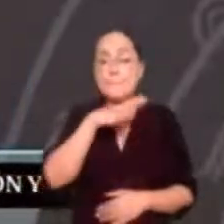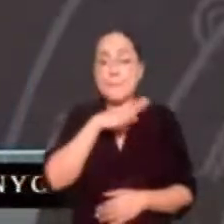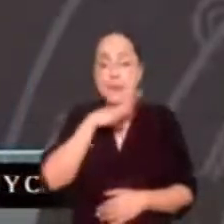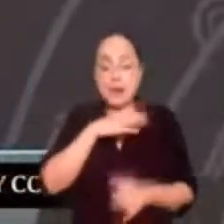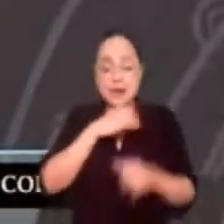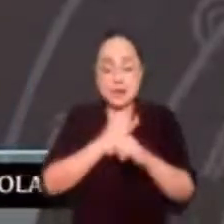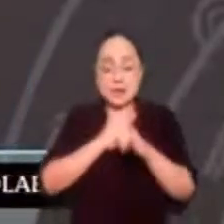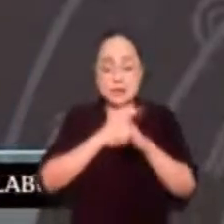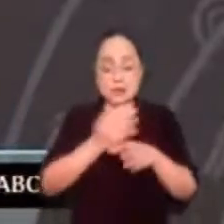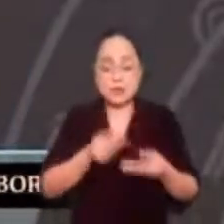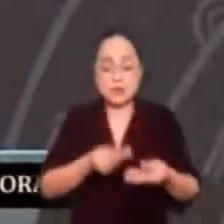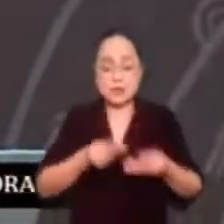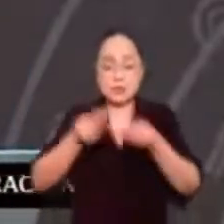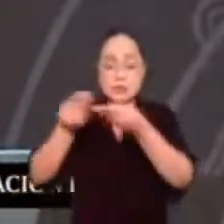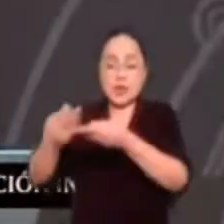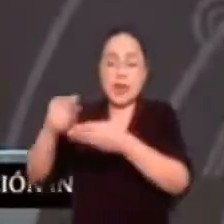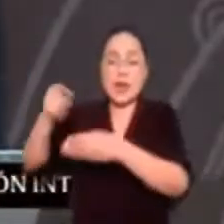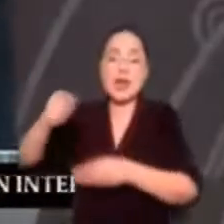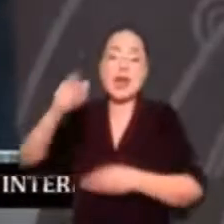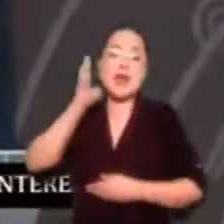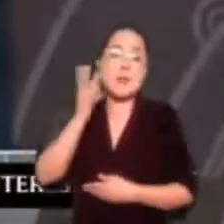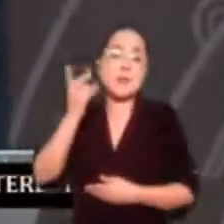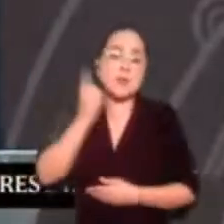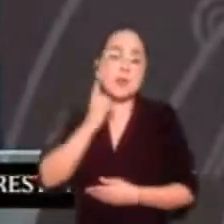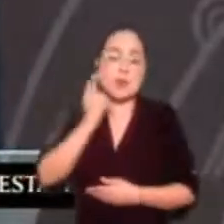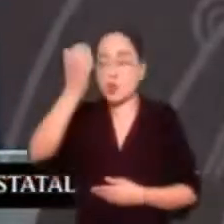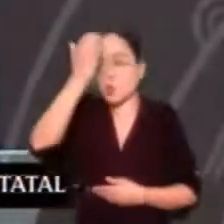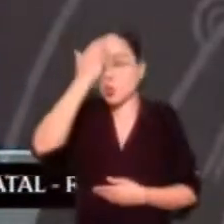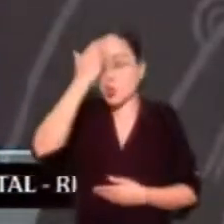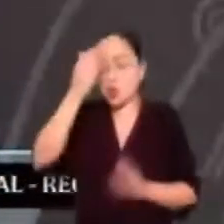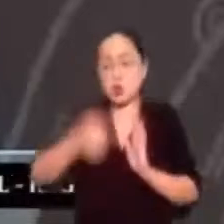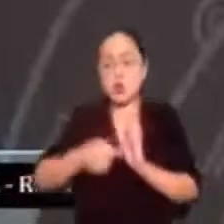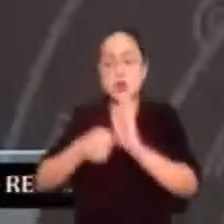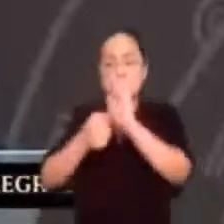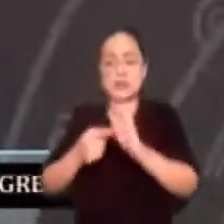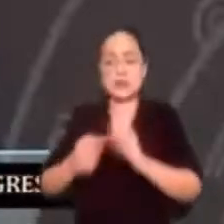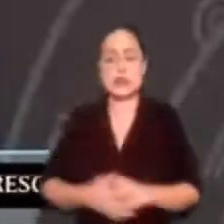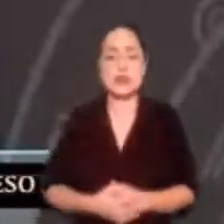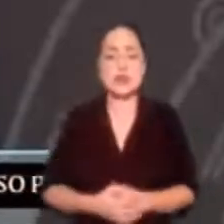al Congreso, de tal manera que ya estaba